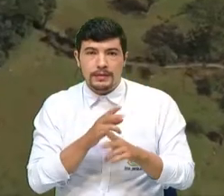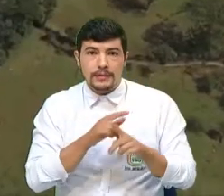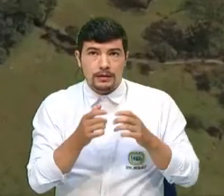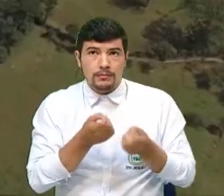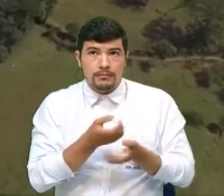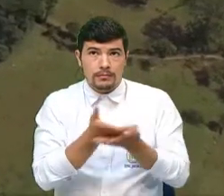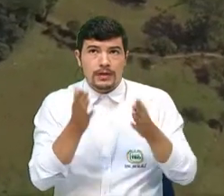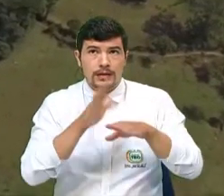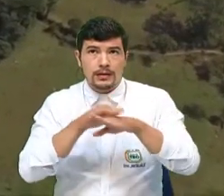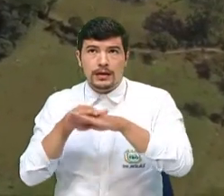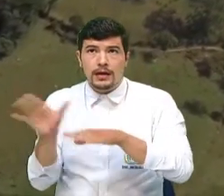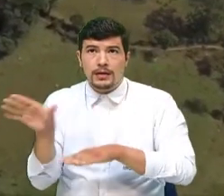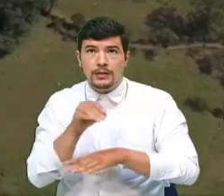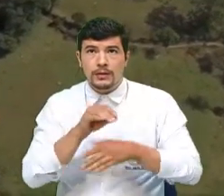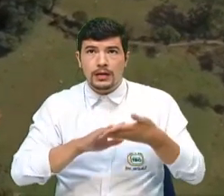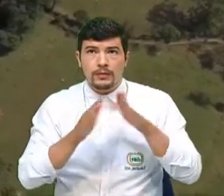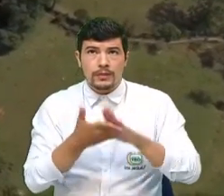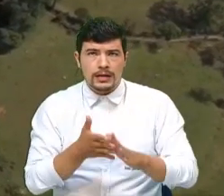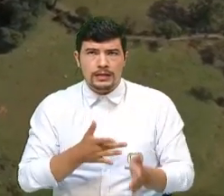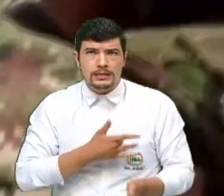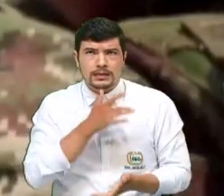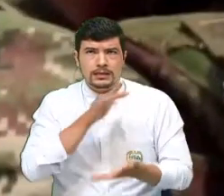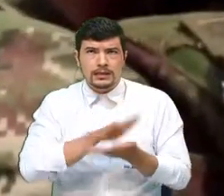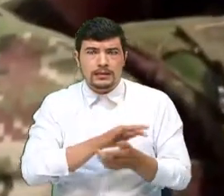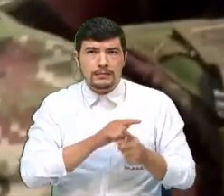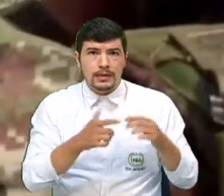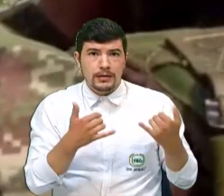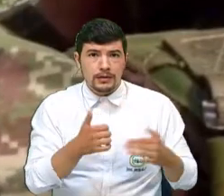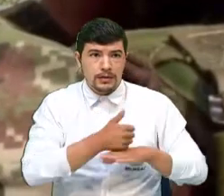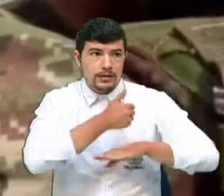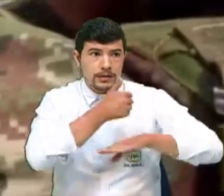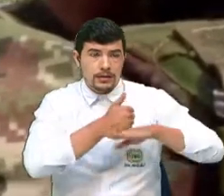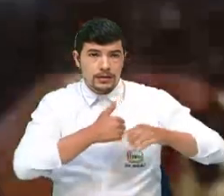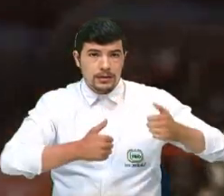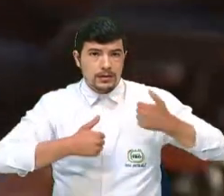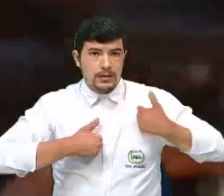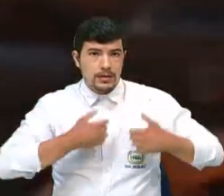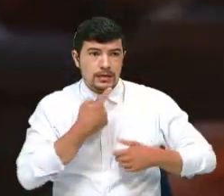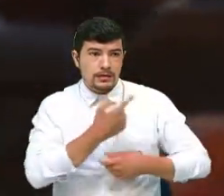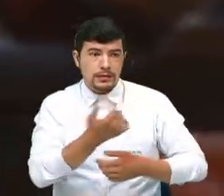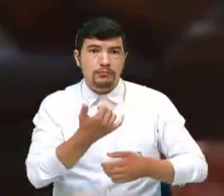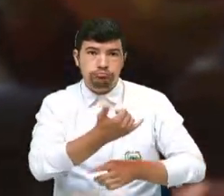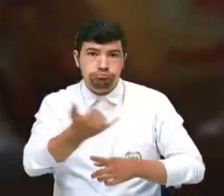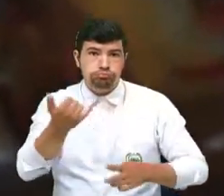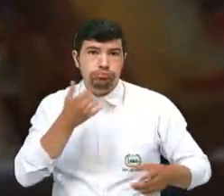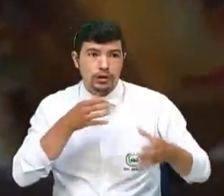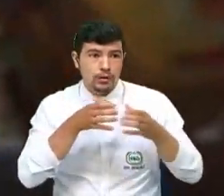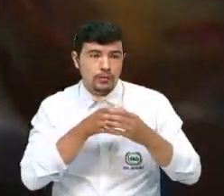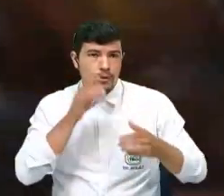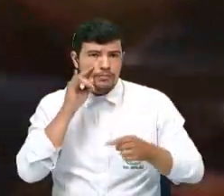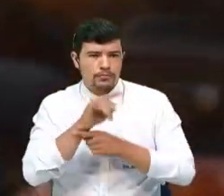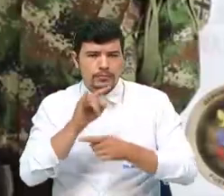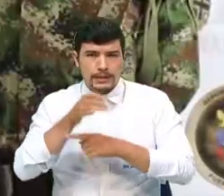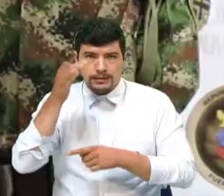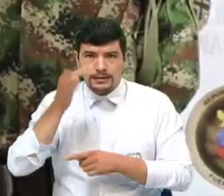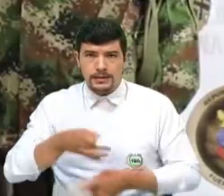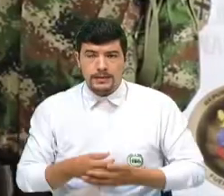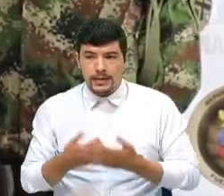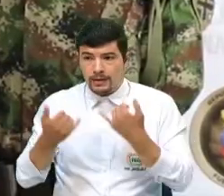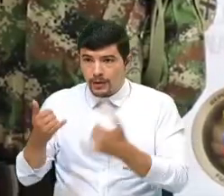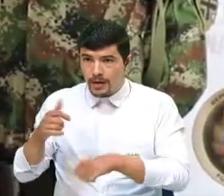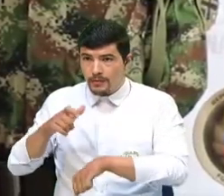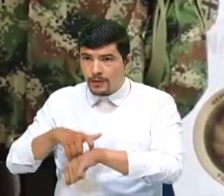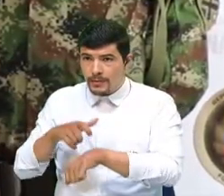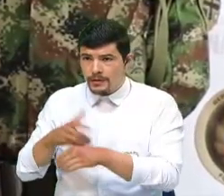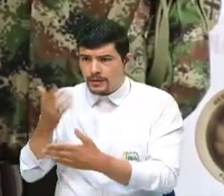a la comunidad. El ejército aseguró que existe constante presencia de las tropas. En este momento debo decirles algo, están haciendo análisis